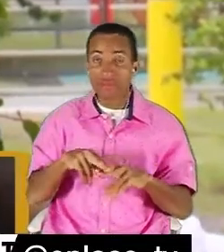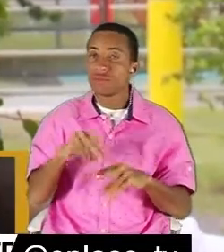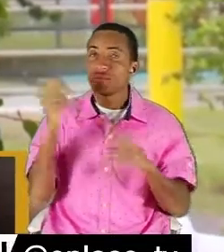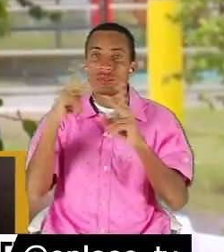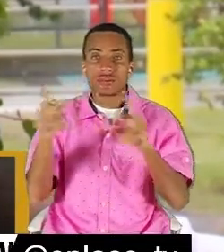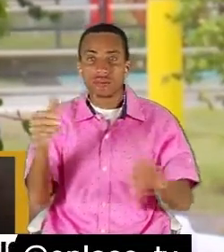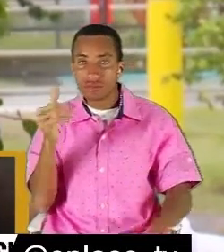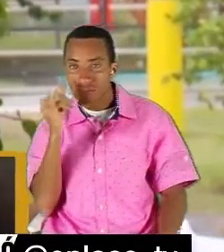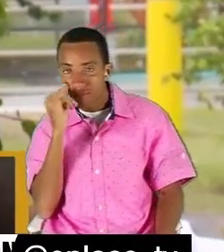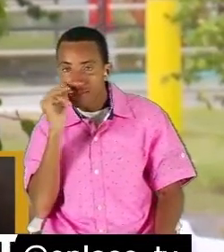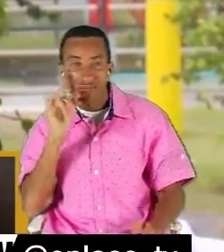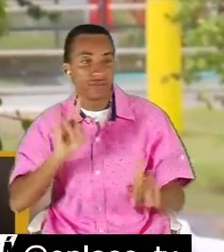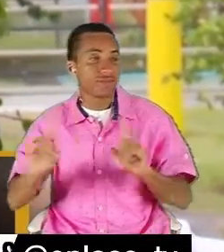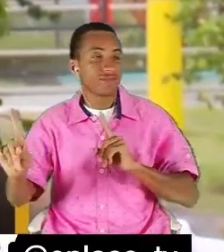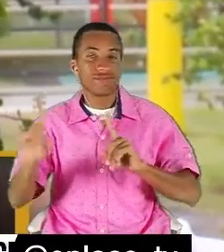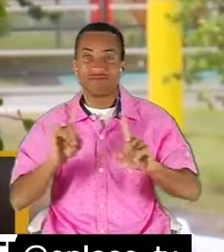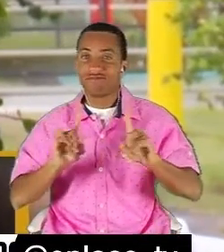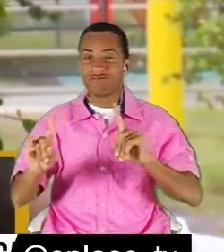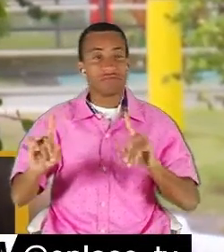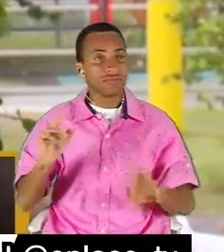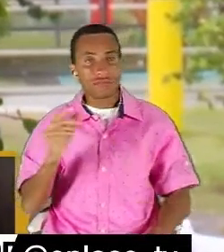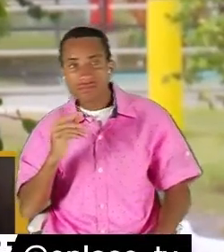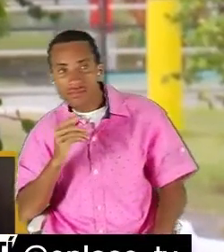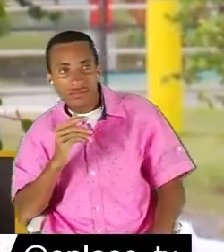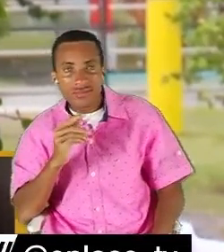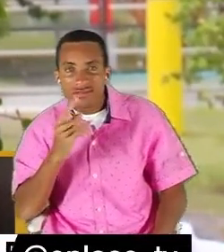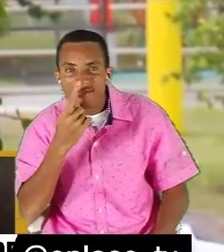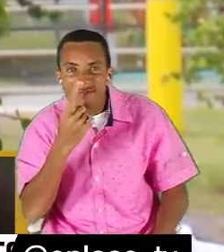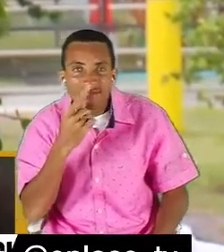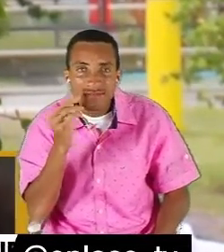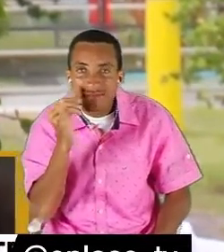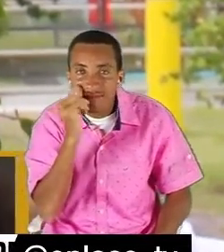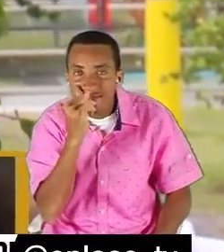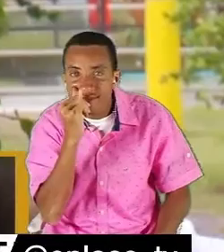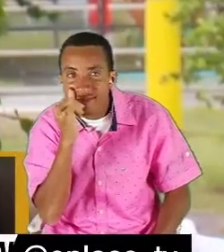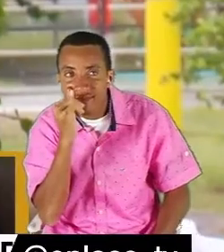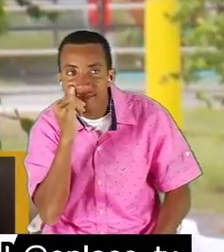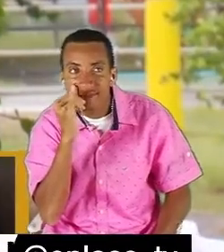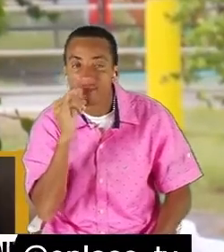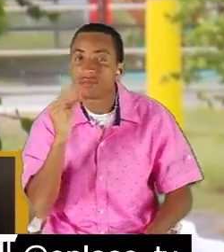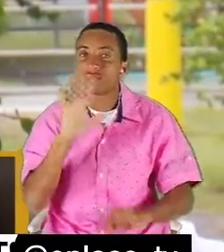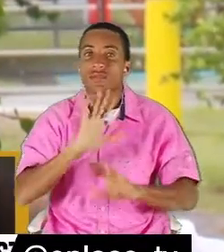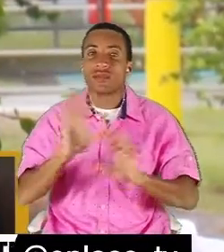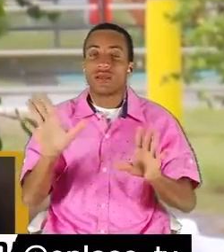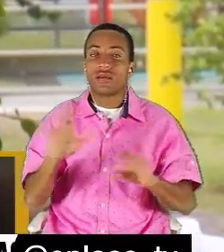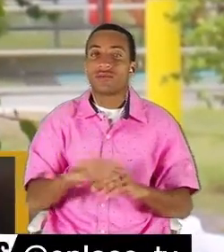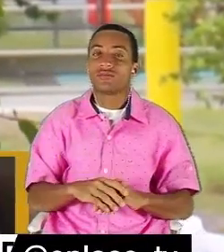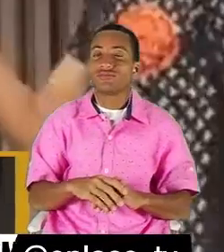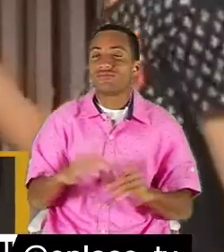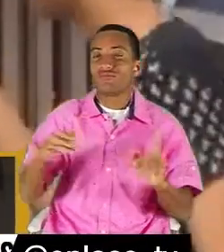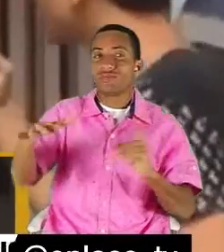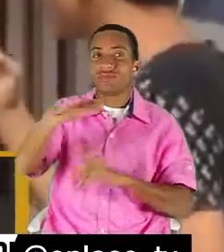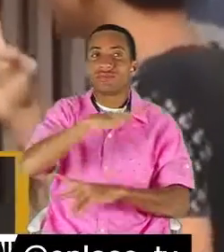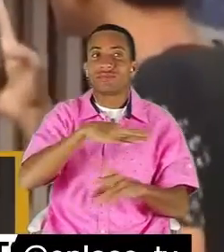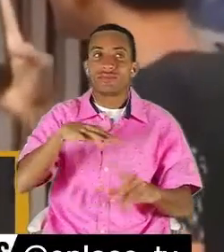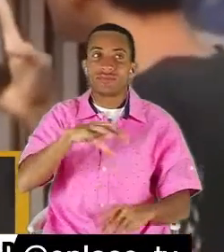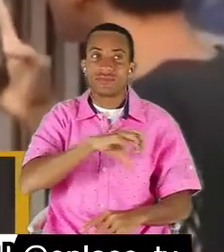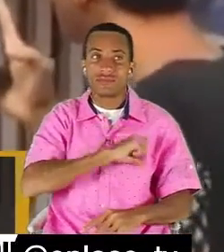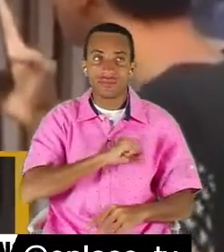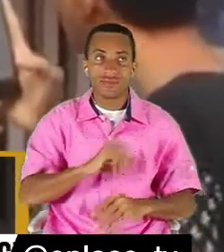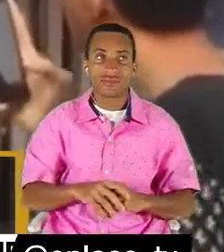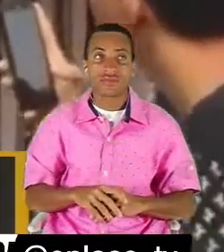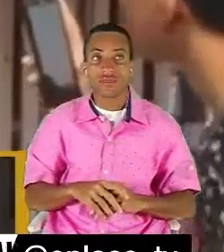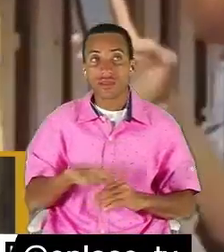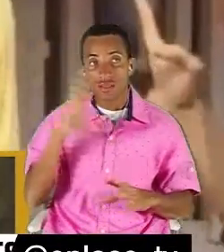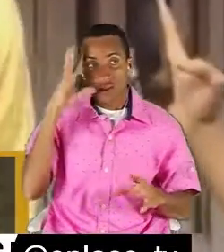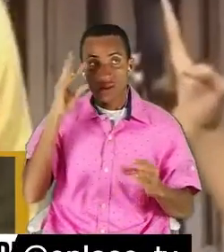ahí observaron y grabaron todo y cada uno de los hechos que se presentaron en esa situación tan lamentable. De acuerdo con el